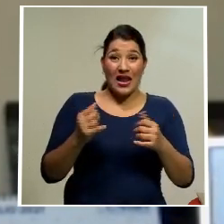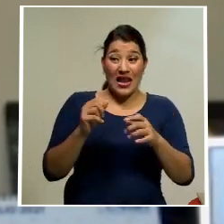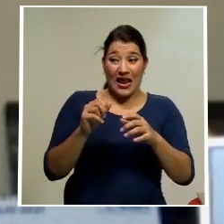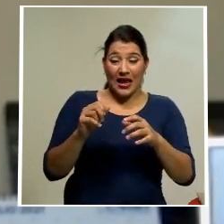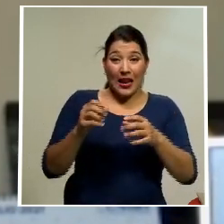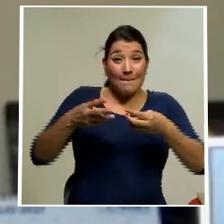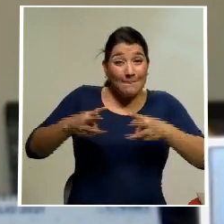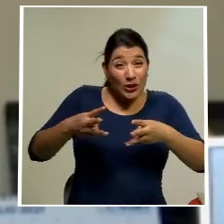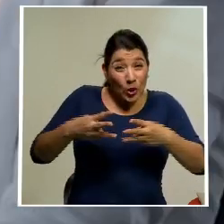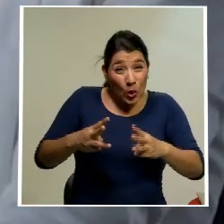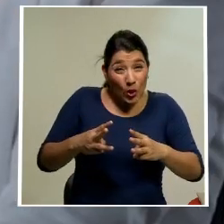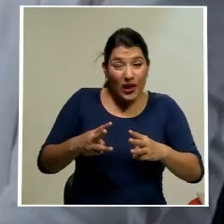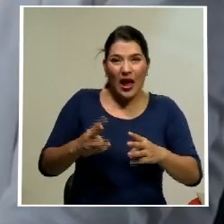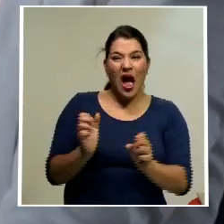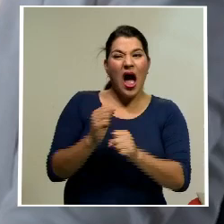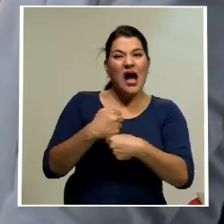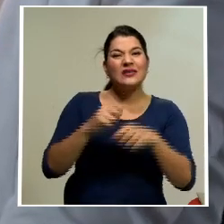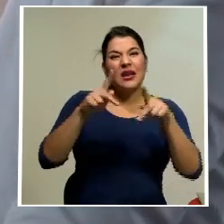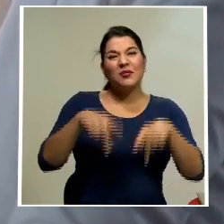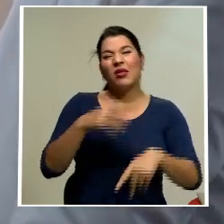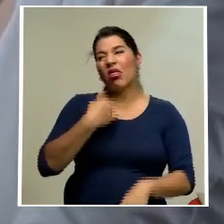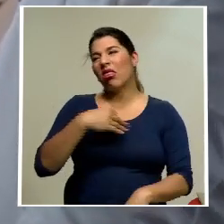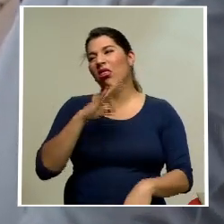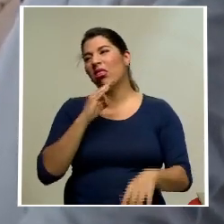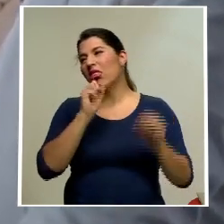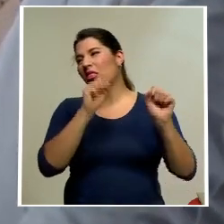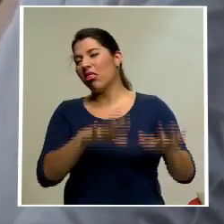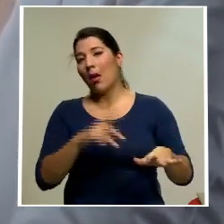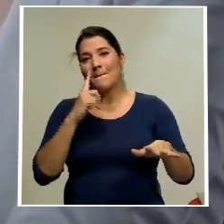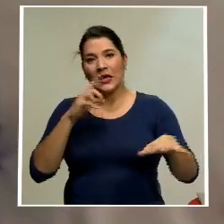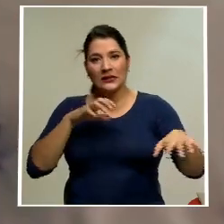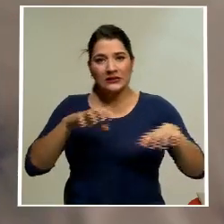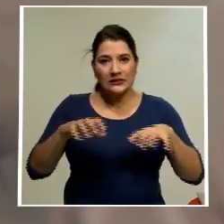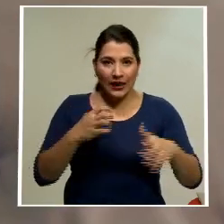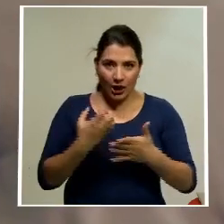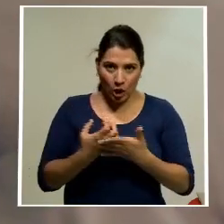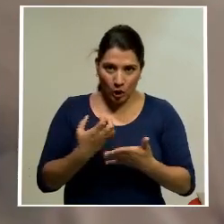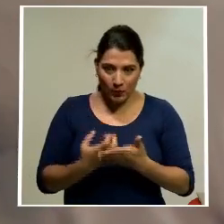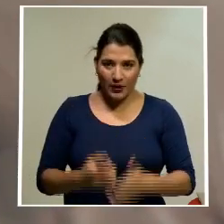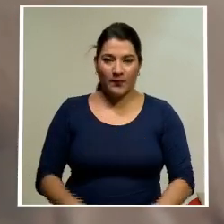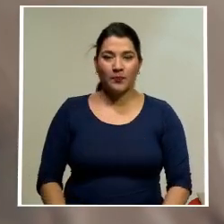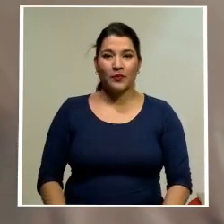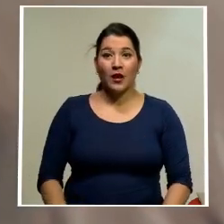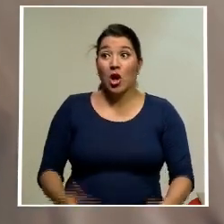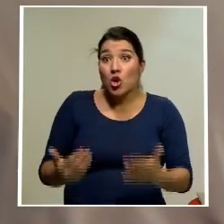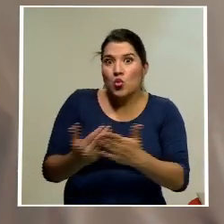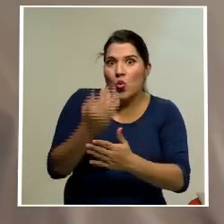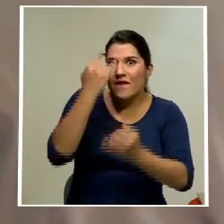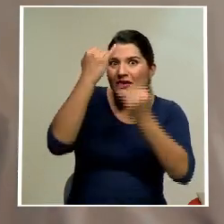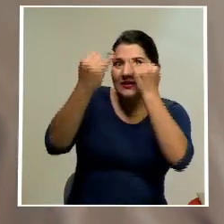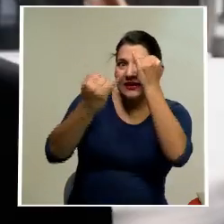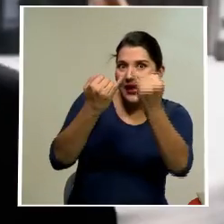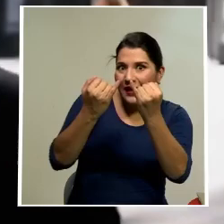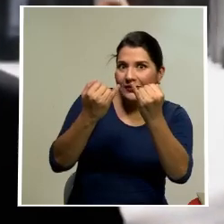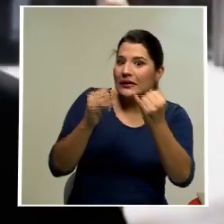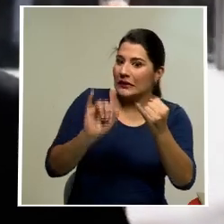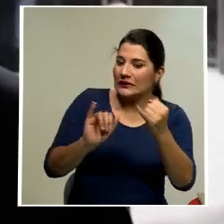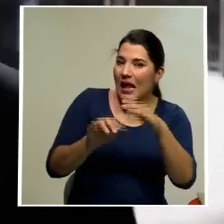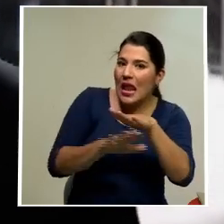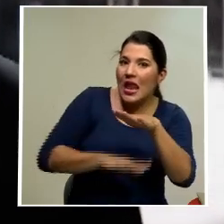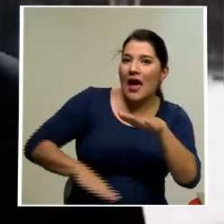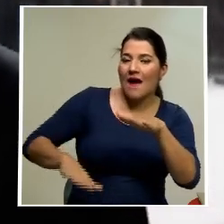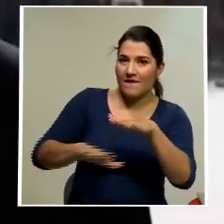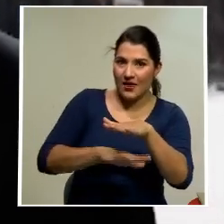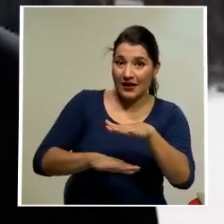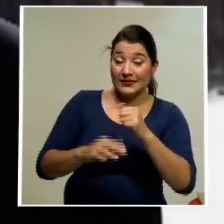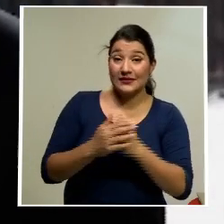de una nueva economía. La innovación es la base de cualquier empresa exitosa. No basta con tener una buena idea.